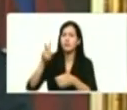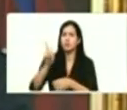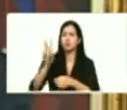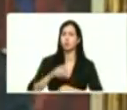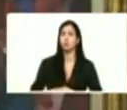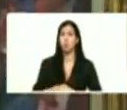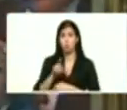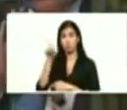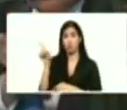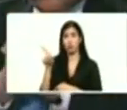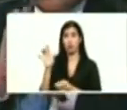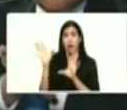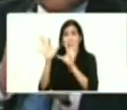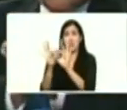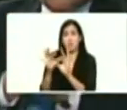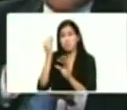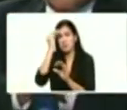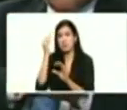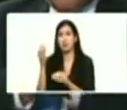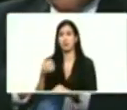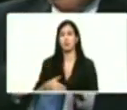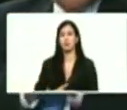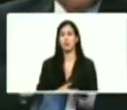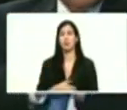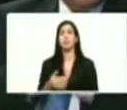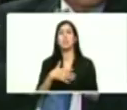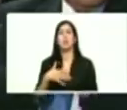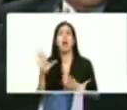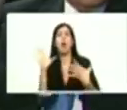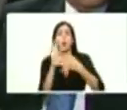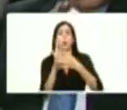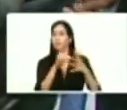pesar de que ustedes estén aliados para perjudicarlo con los gringos